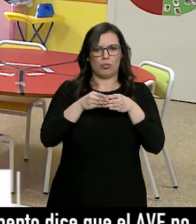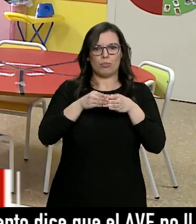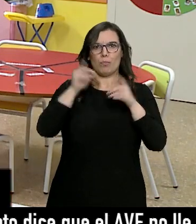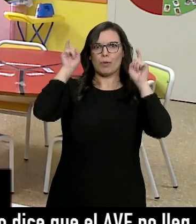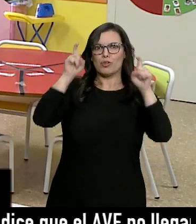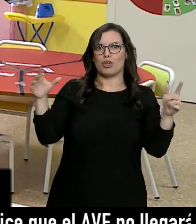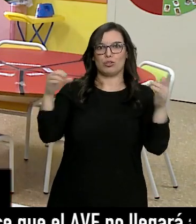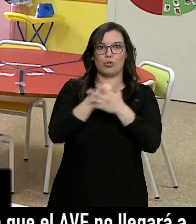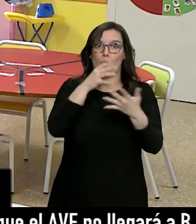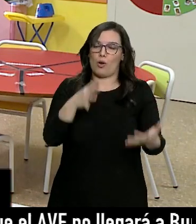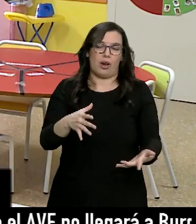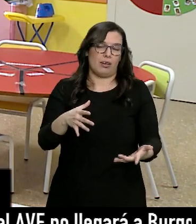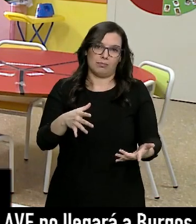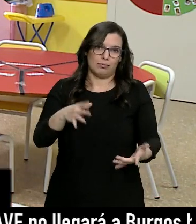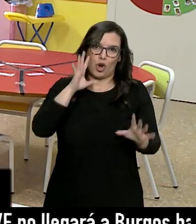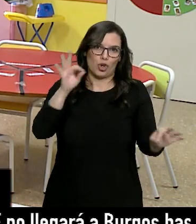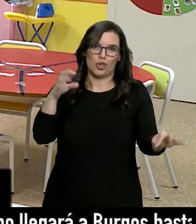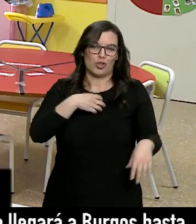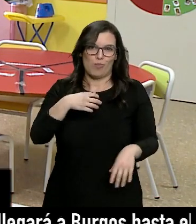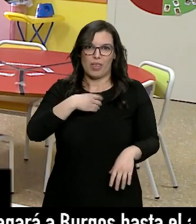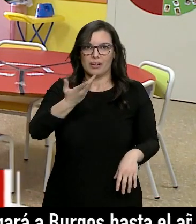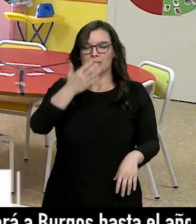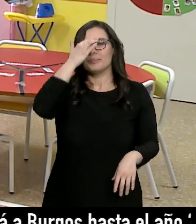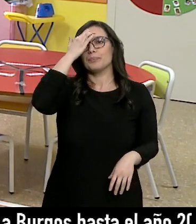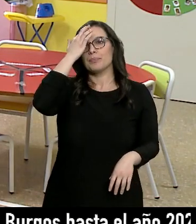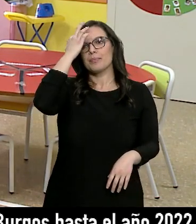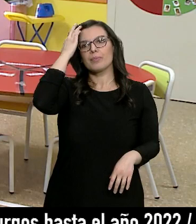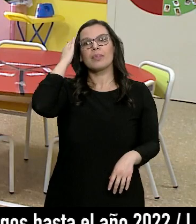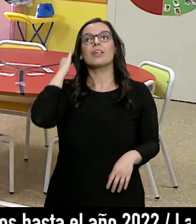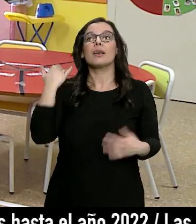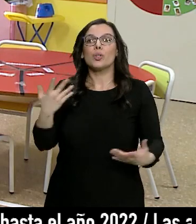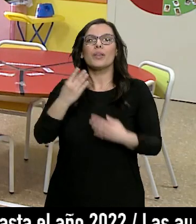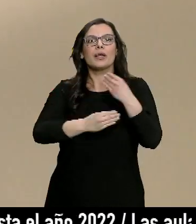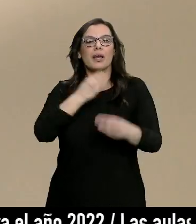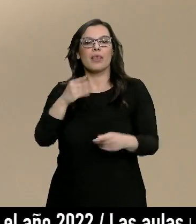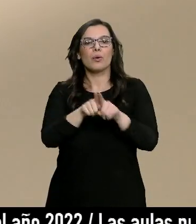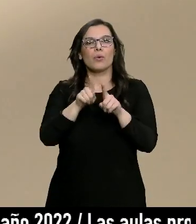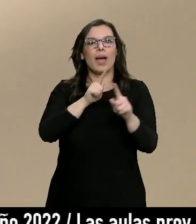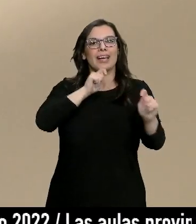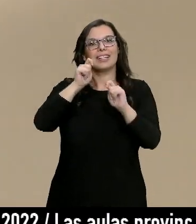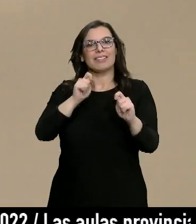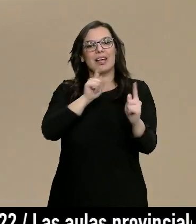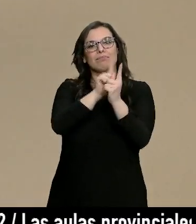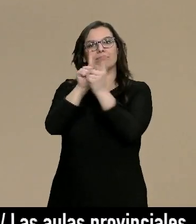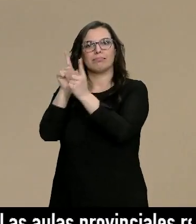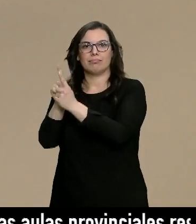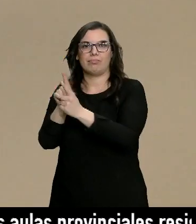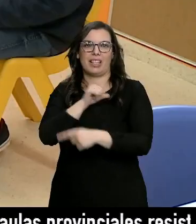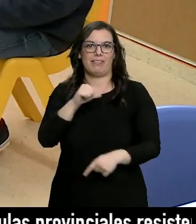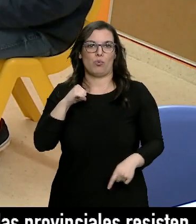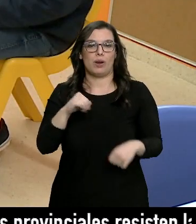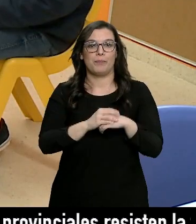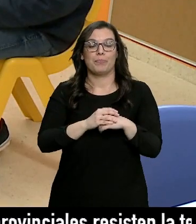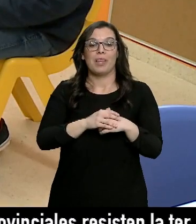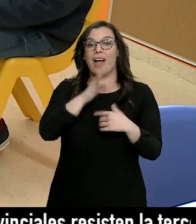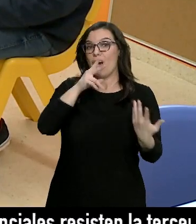profesores. Evidentemente eso no ha podido hacerse, entonces lo que estamos haciendo son entrevistas individualizadas. La pandemia ha cambiado las preocupaciones